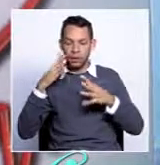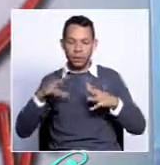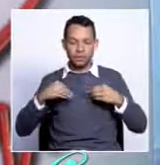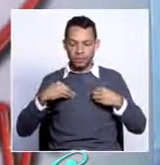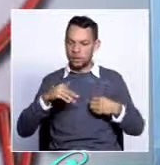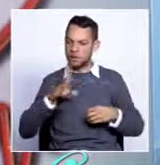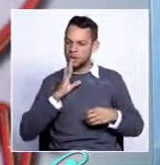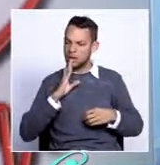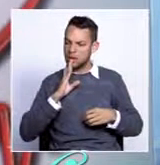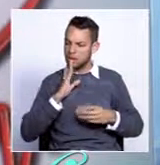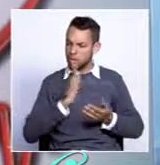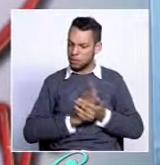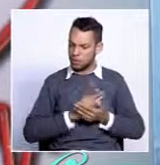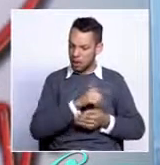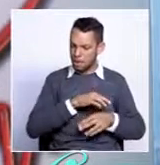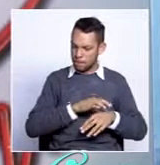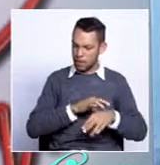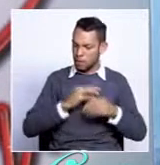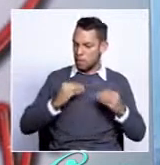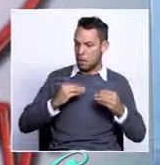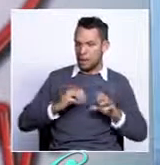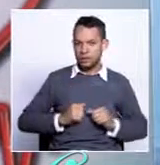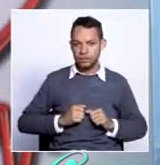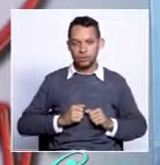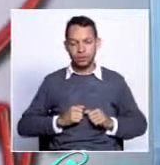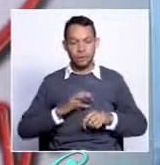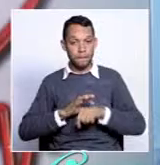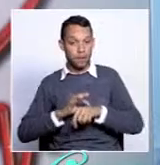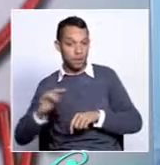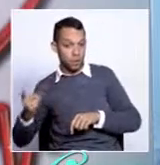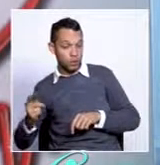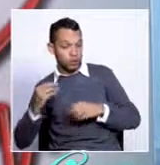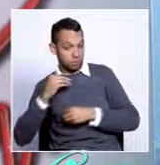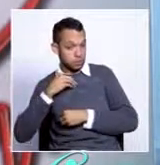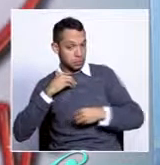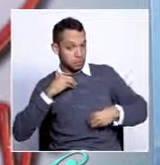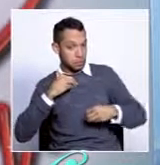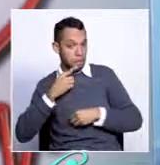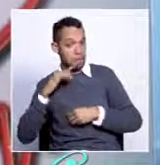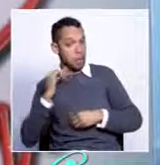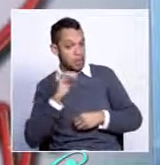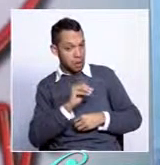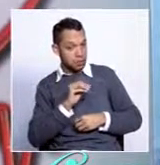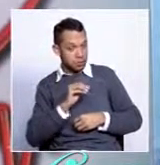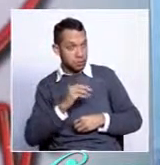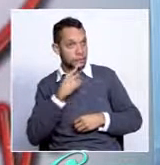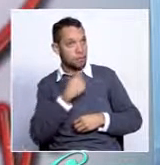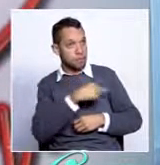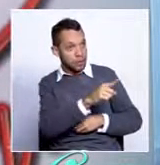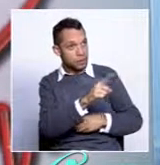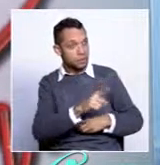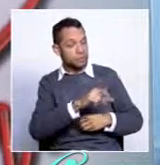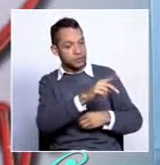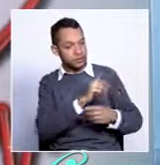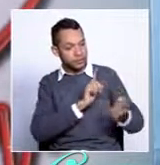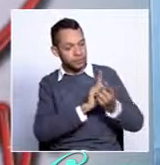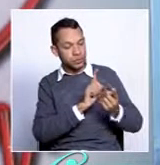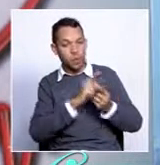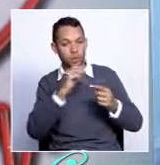usted quien la mandó donde mí ya le dijo el médico que me atendió que el médico de la entidad